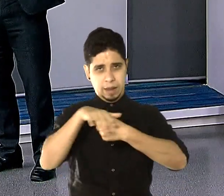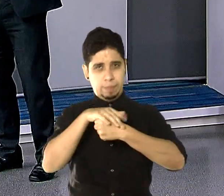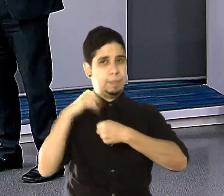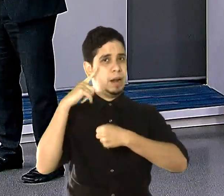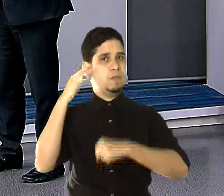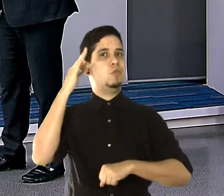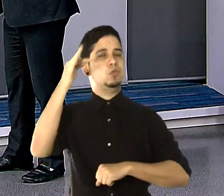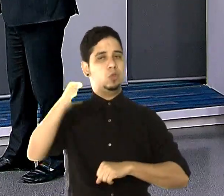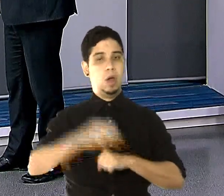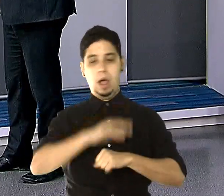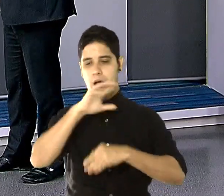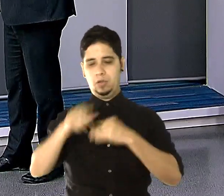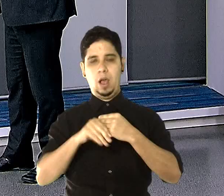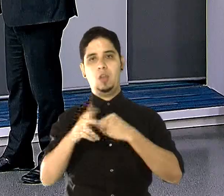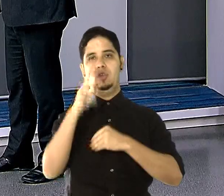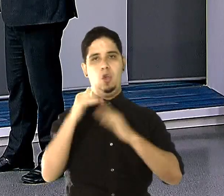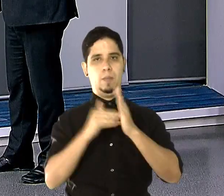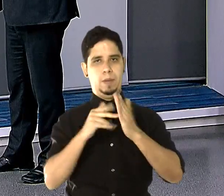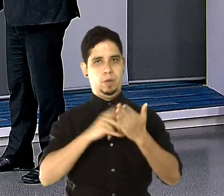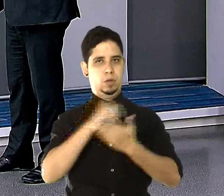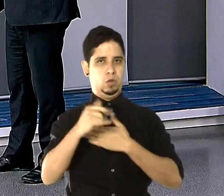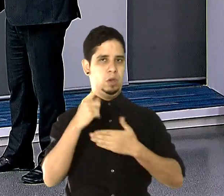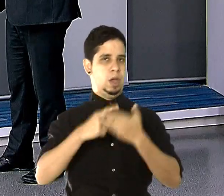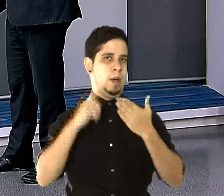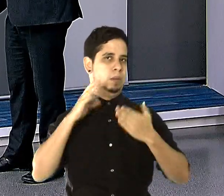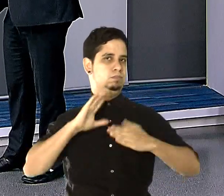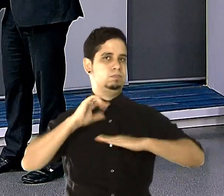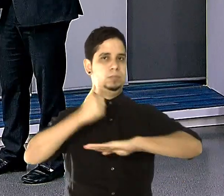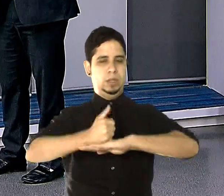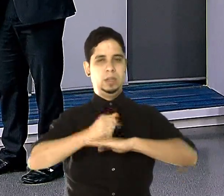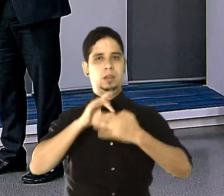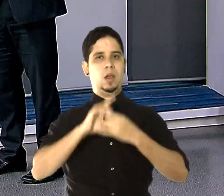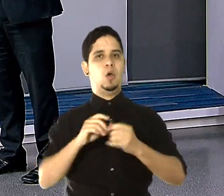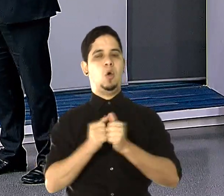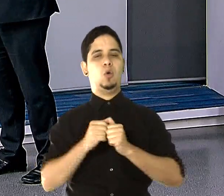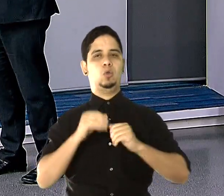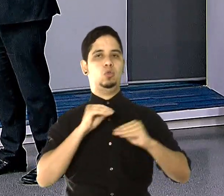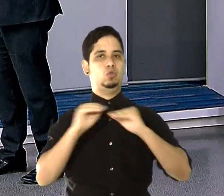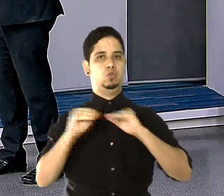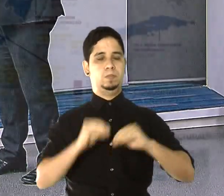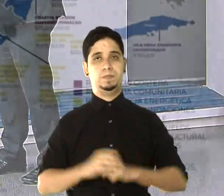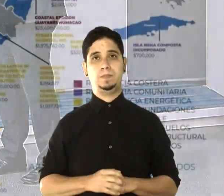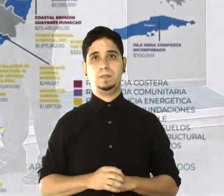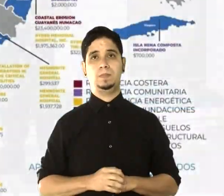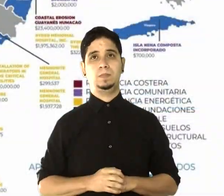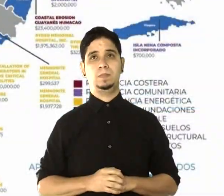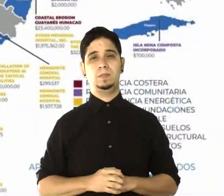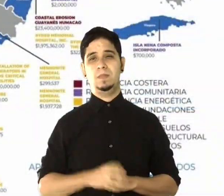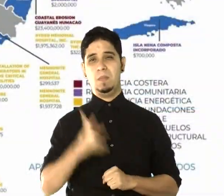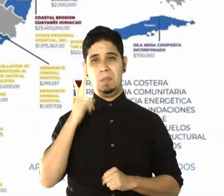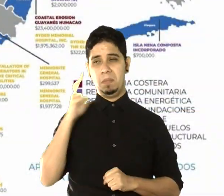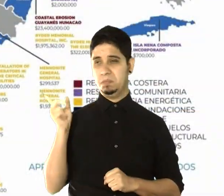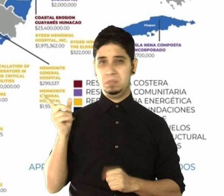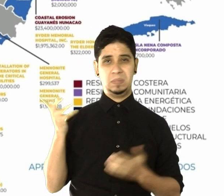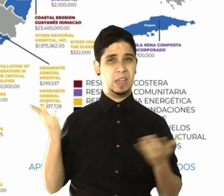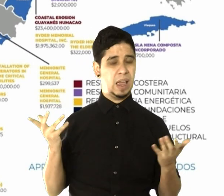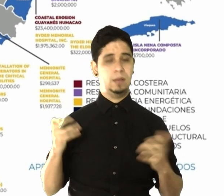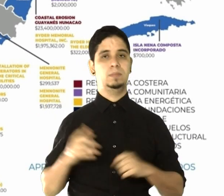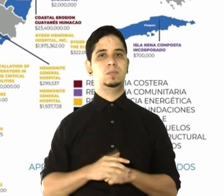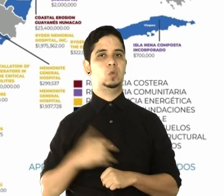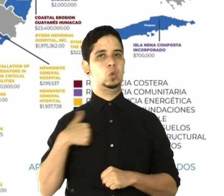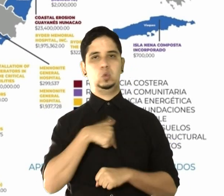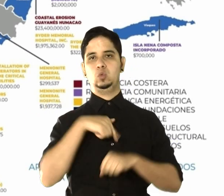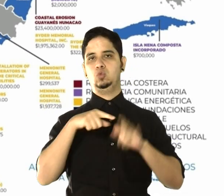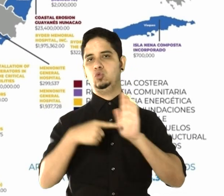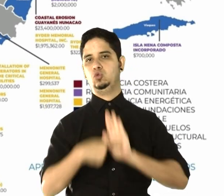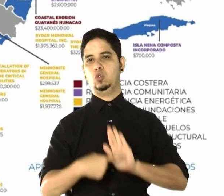proyectos que se van a estar haciendo este año en el área de reconstrucción. Nos quedamos con este. Y aquí lo que estamos enseñando es una distribución